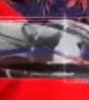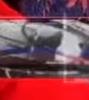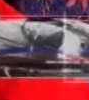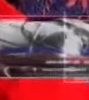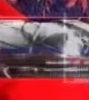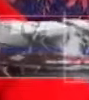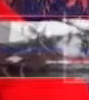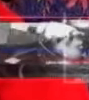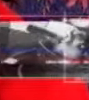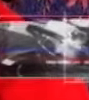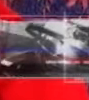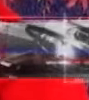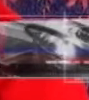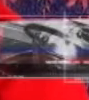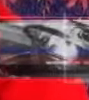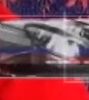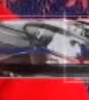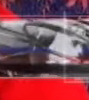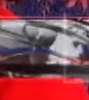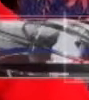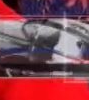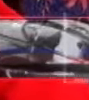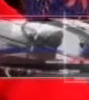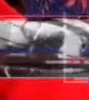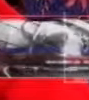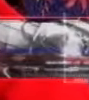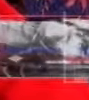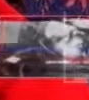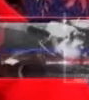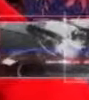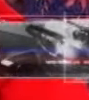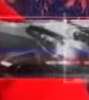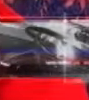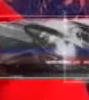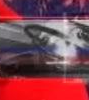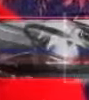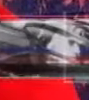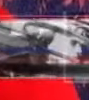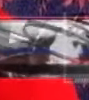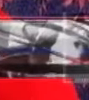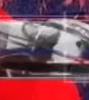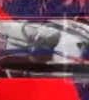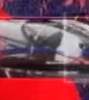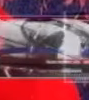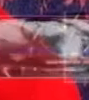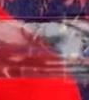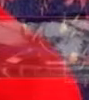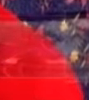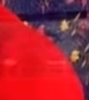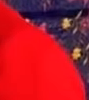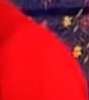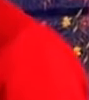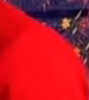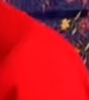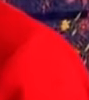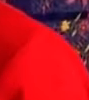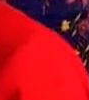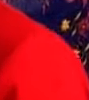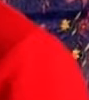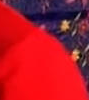contigo, ayudamos a que volvieras a la escuela, a que volvieras a tener sueños, pero lo más importante es